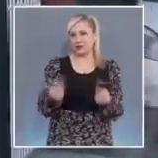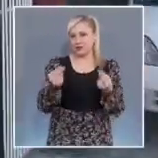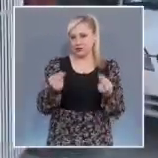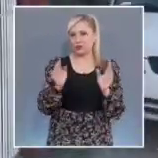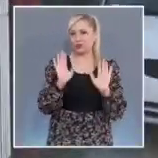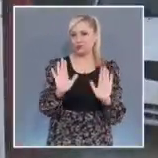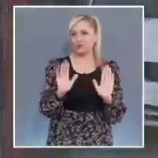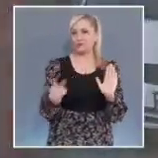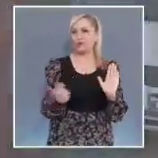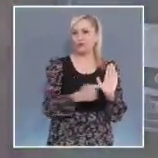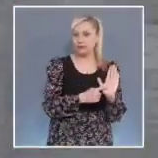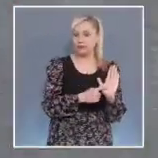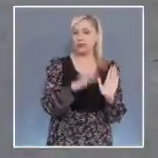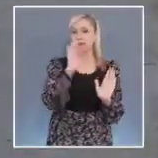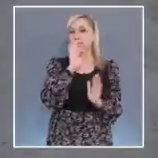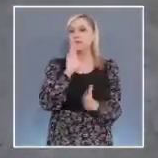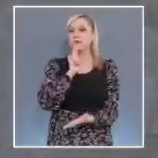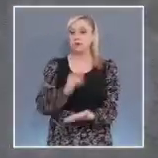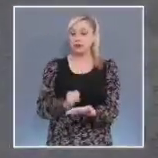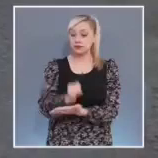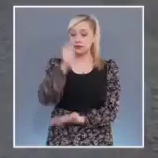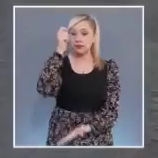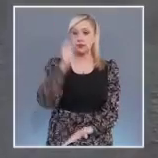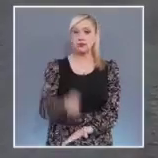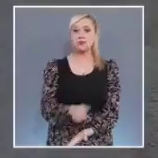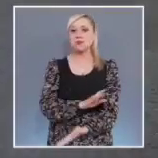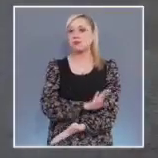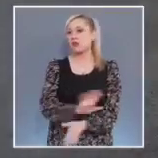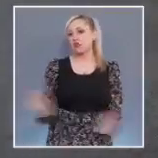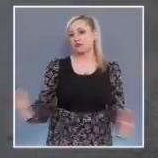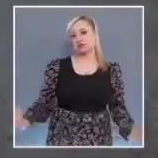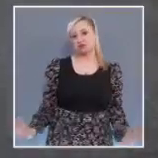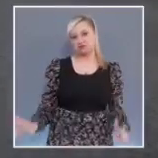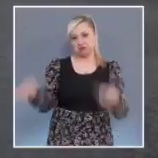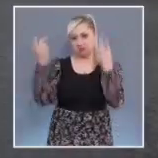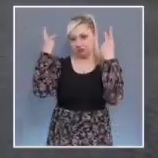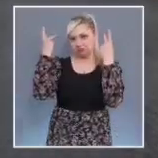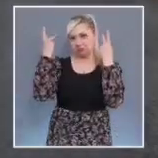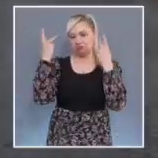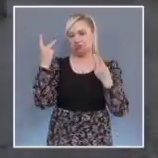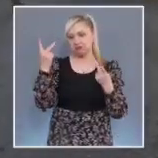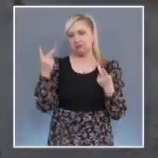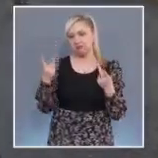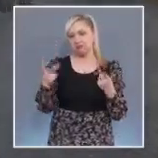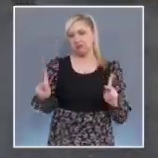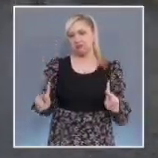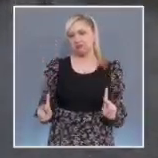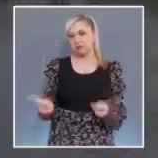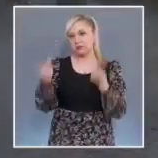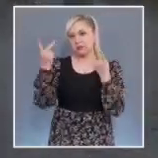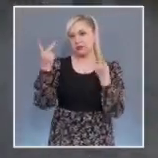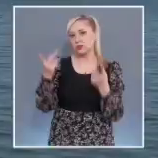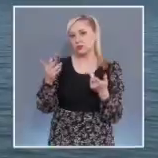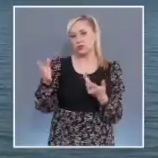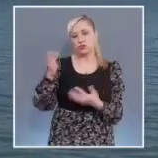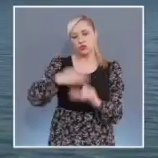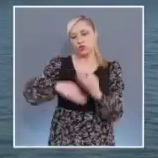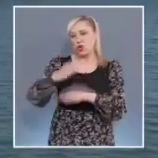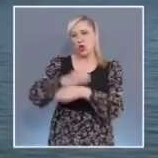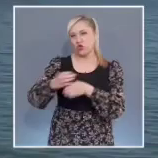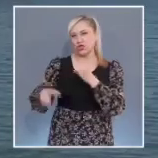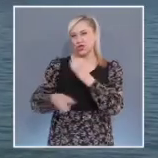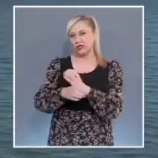de la sentencia de remate que se dicte en el juicio, se procederá a la venta de los bienes retenidos o embargados. La